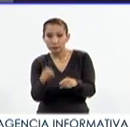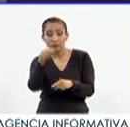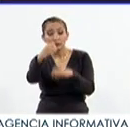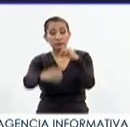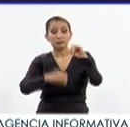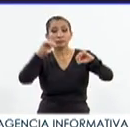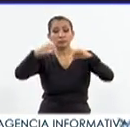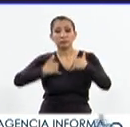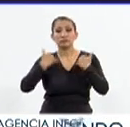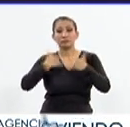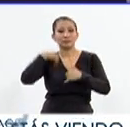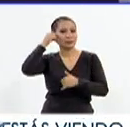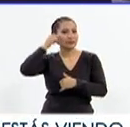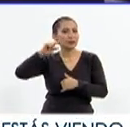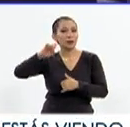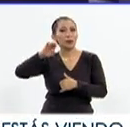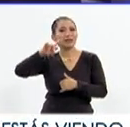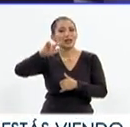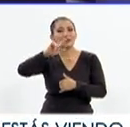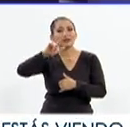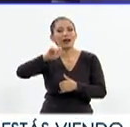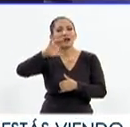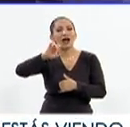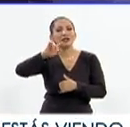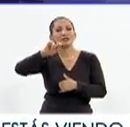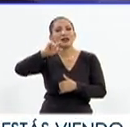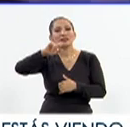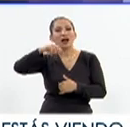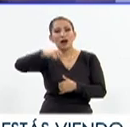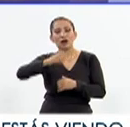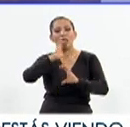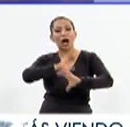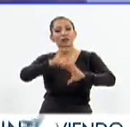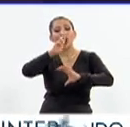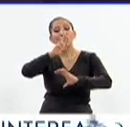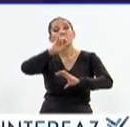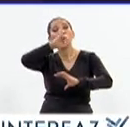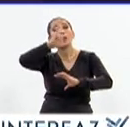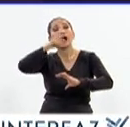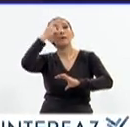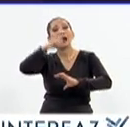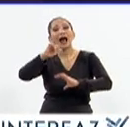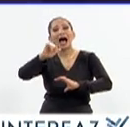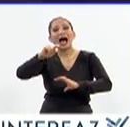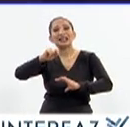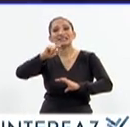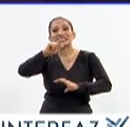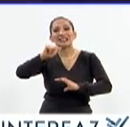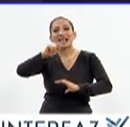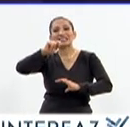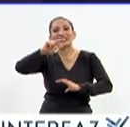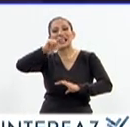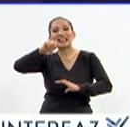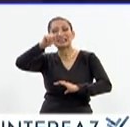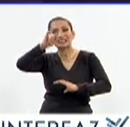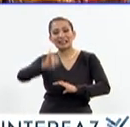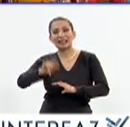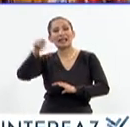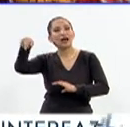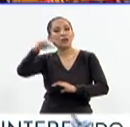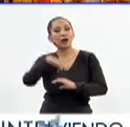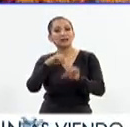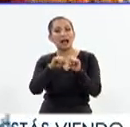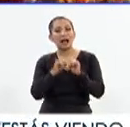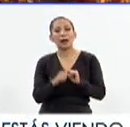la obra del joven guerrerense Baltasar Castellano Melo, Canto de Ruja para Atzatzilistli, se exhibe en la Sala